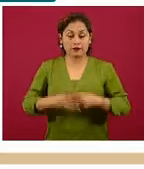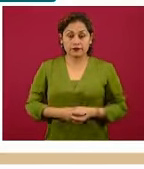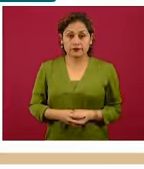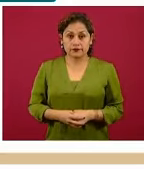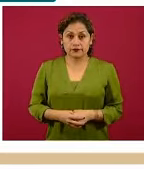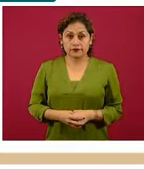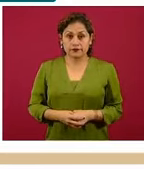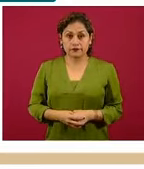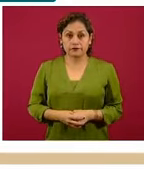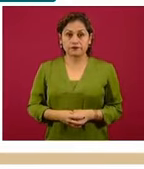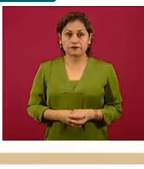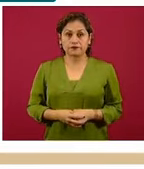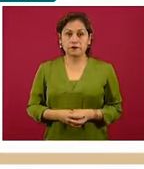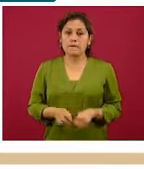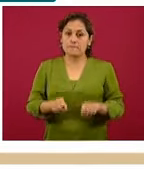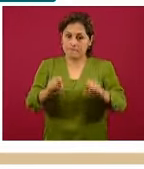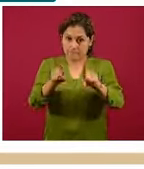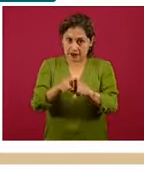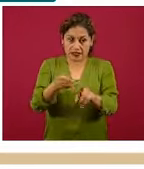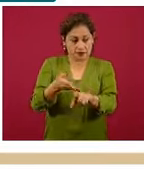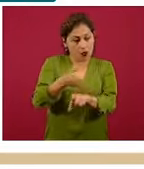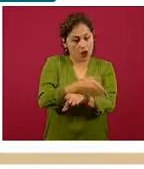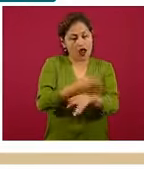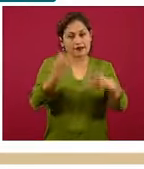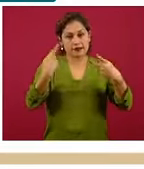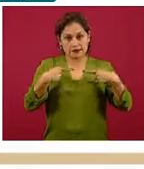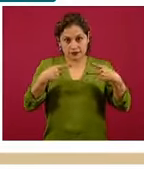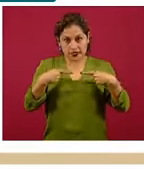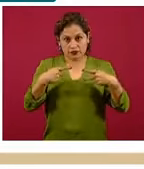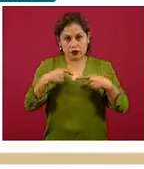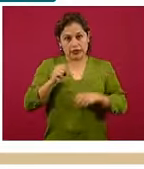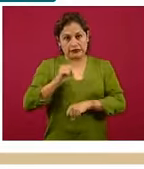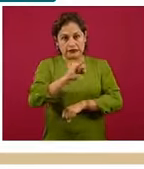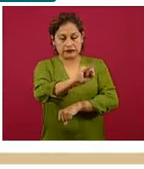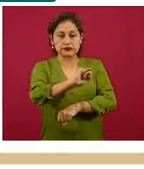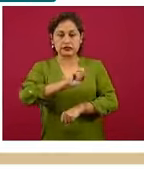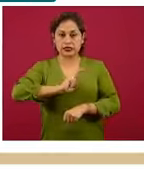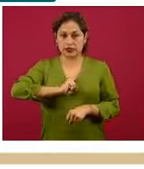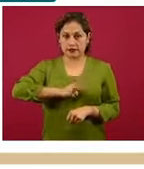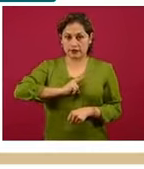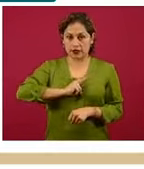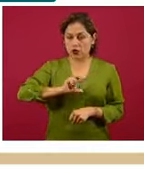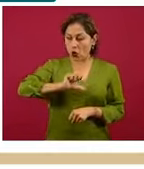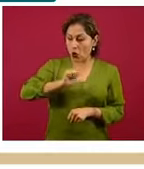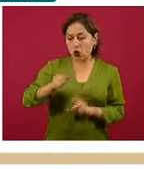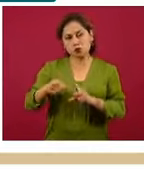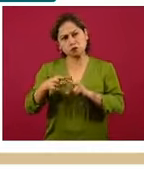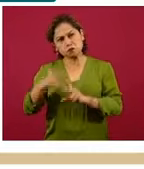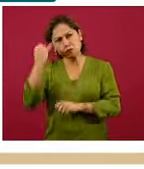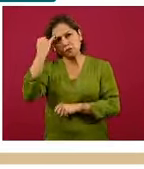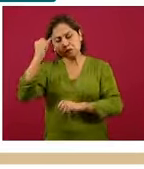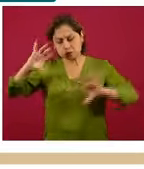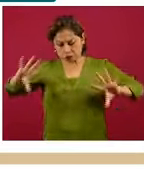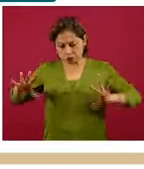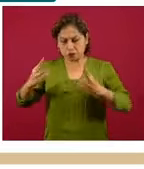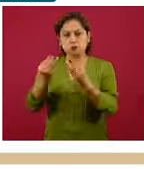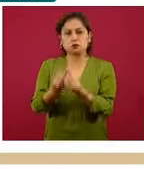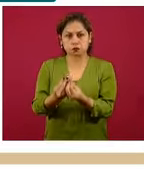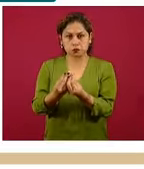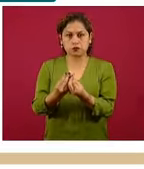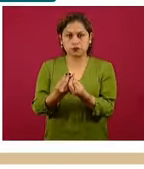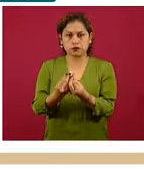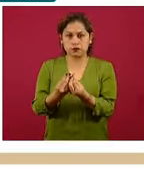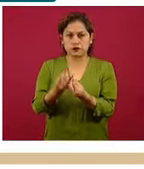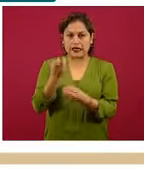casos confirmados que están en el sistema, y podemos decir que de seguro para el día de hoy ya son casos